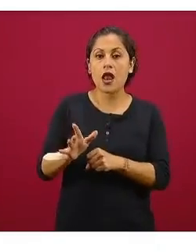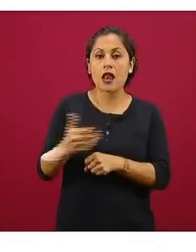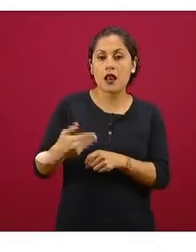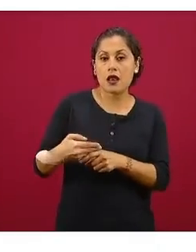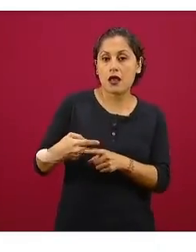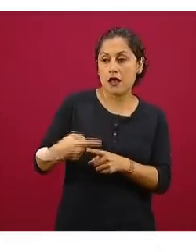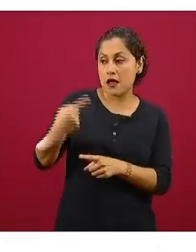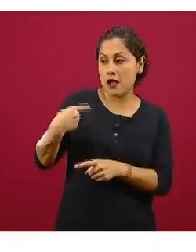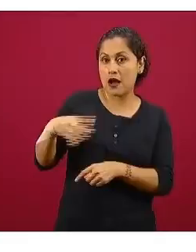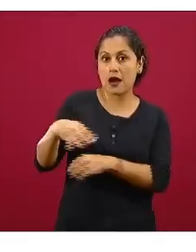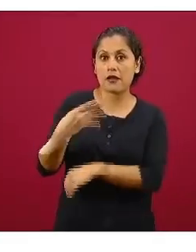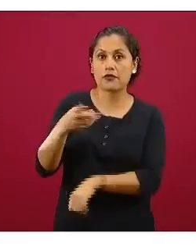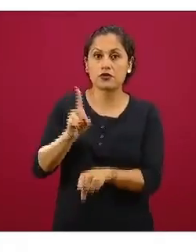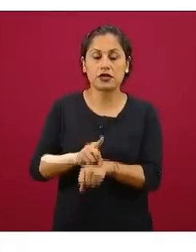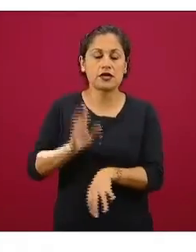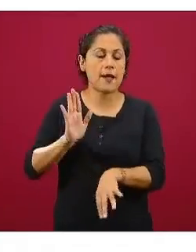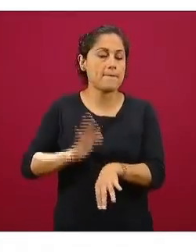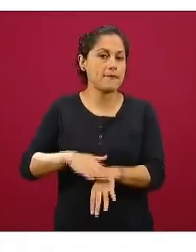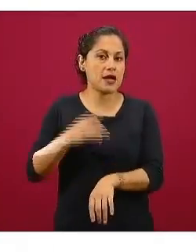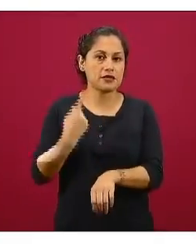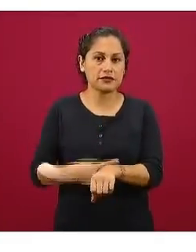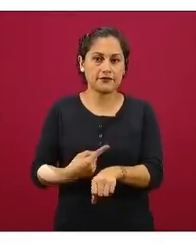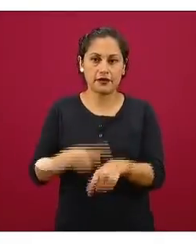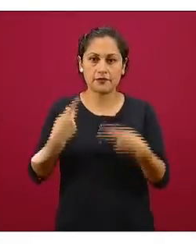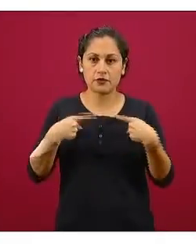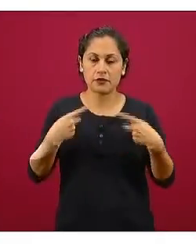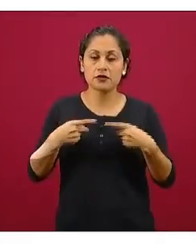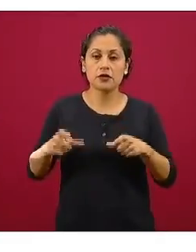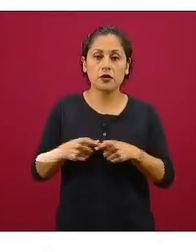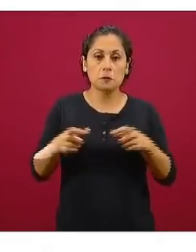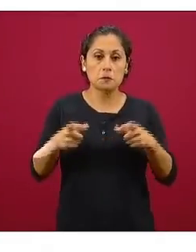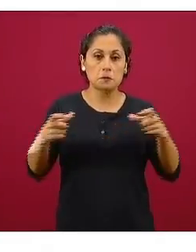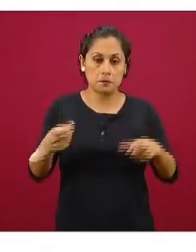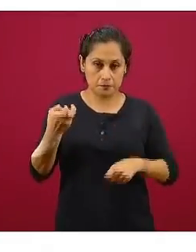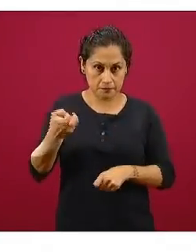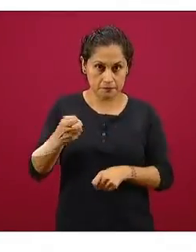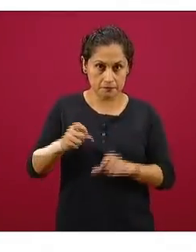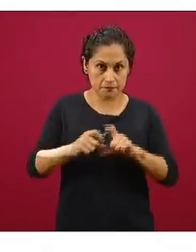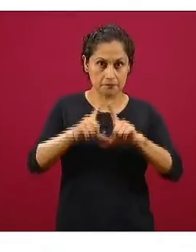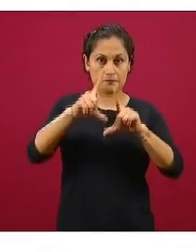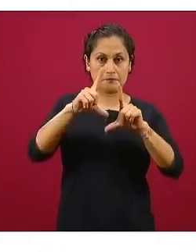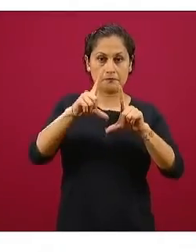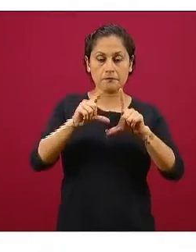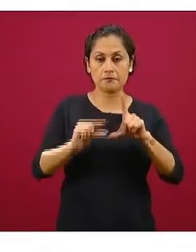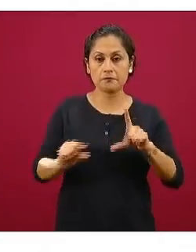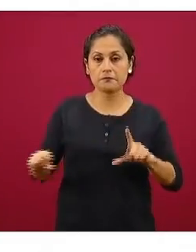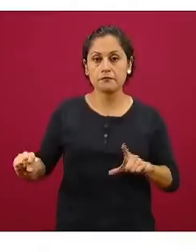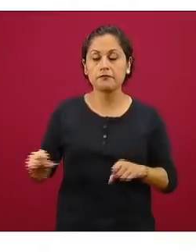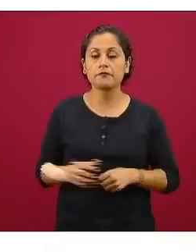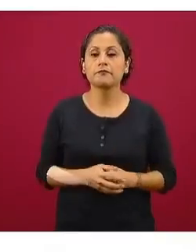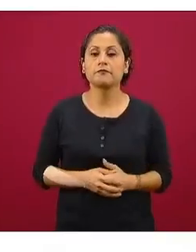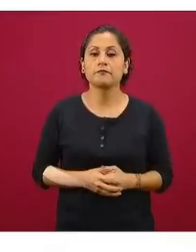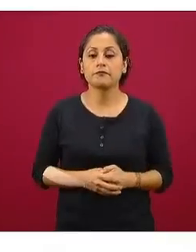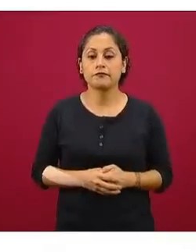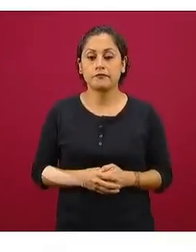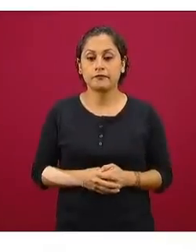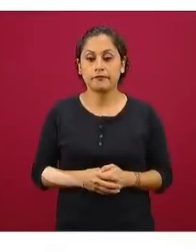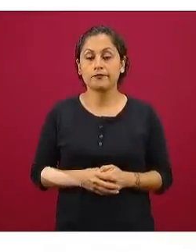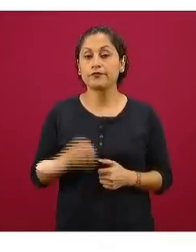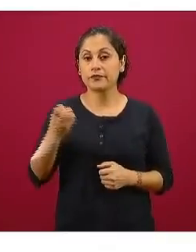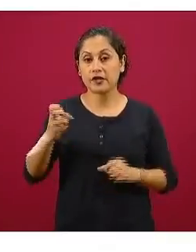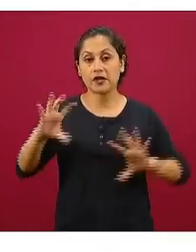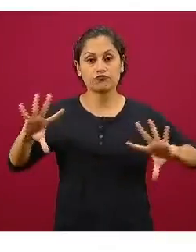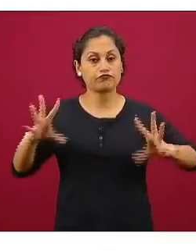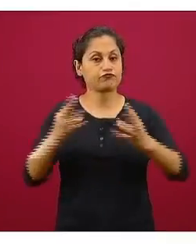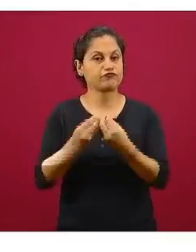han acumulado la mayor cantidad de casos confirmados y por lo tanto pudieran evidenciar que concentran la mayor actividad